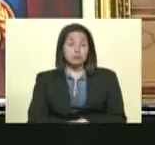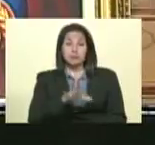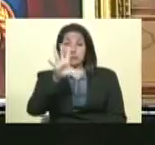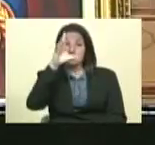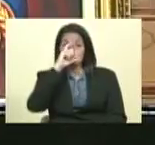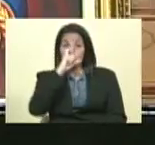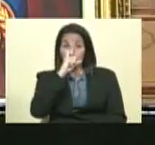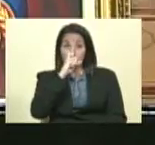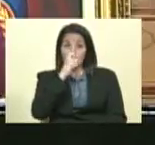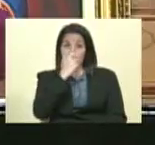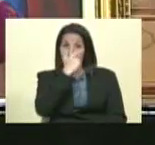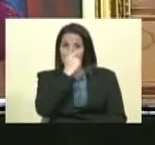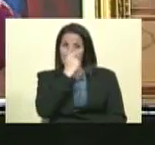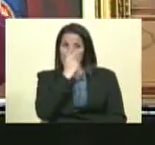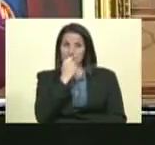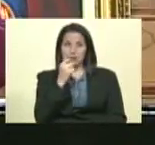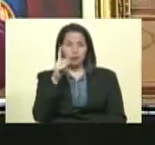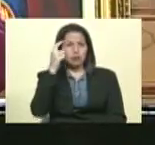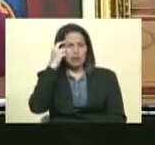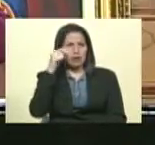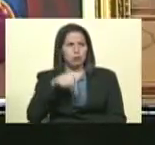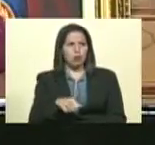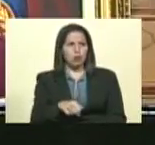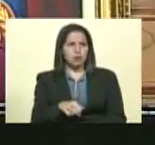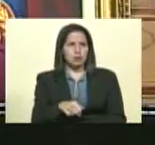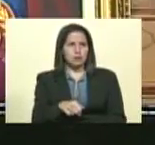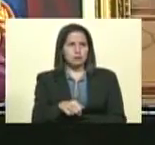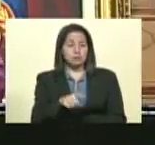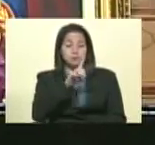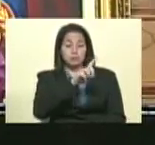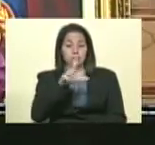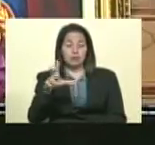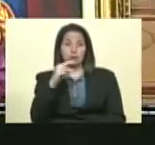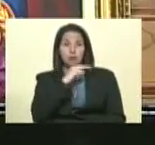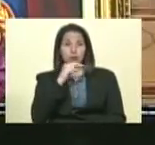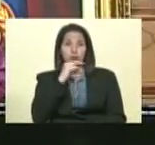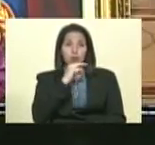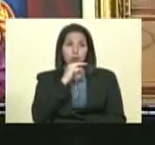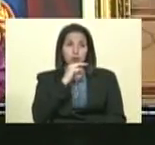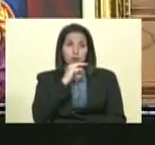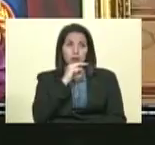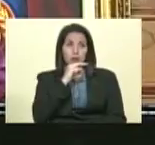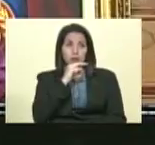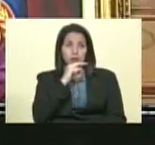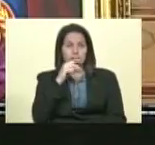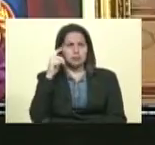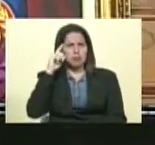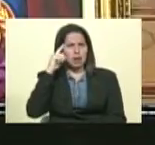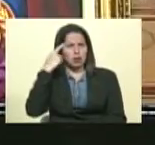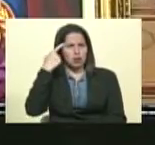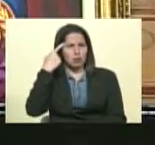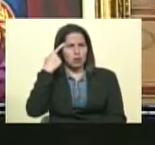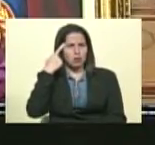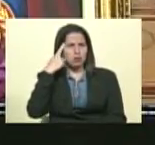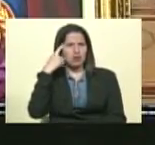5 años, un día como hoy, 13 de octubre, si mal no recuerdo era